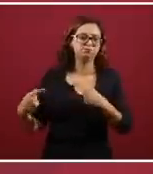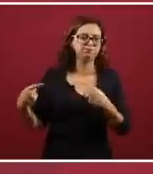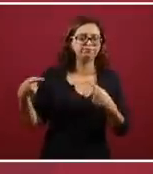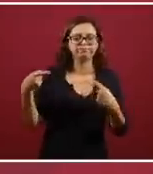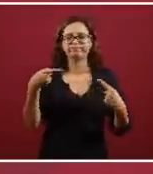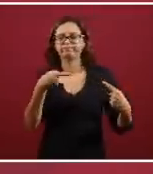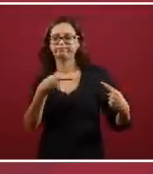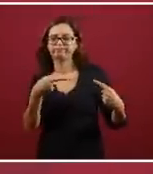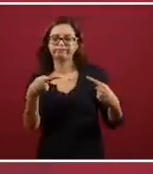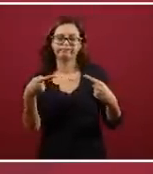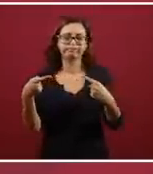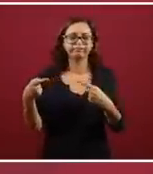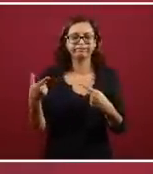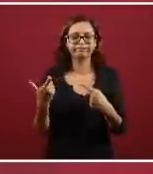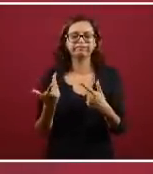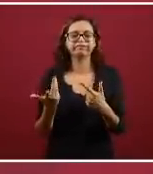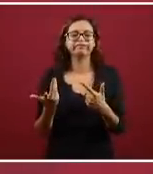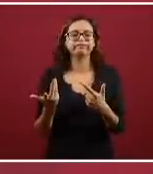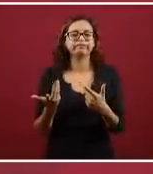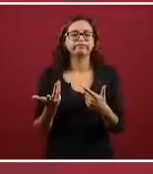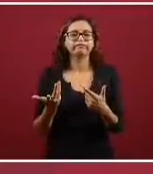diferencias